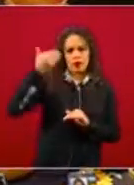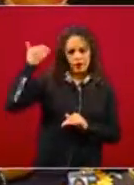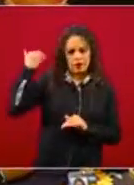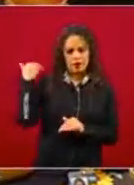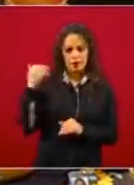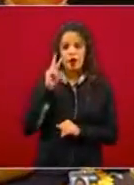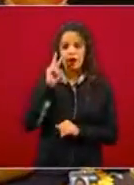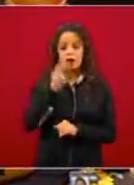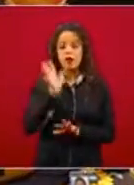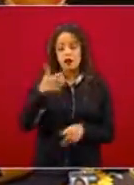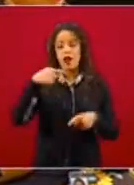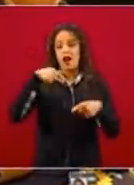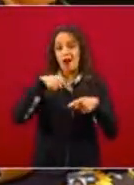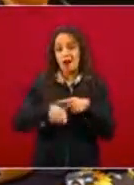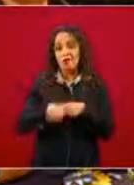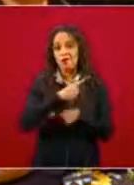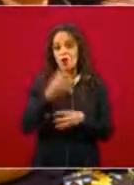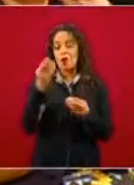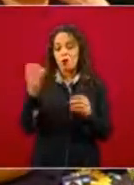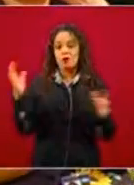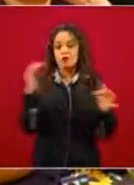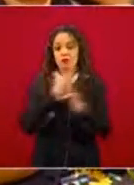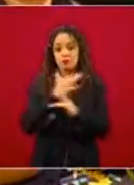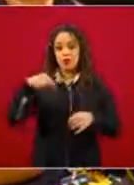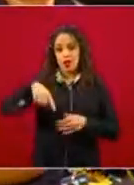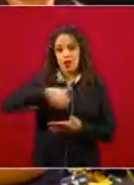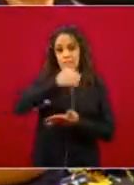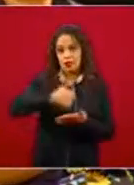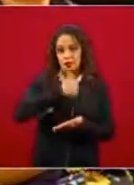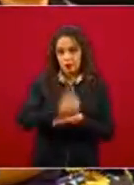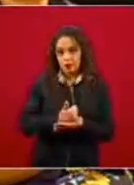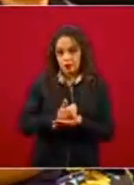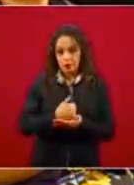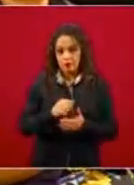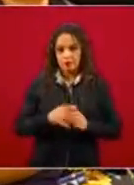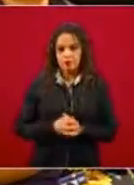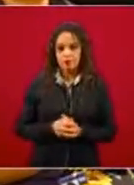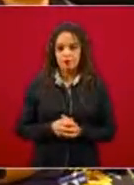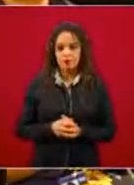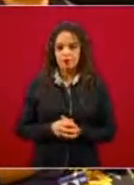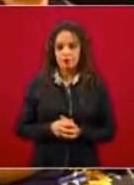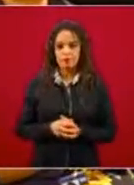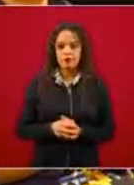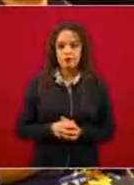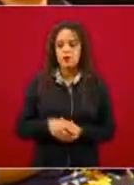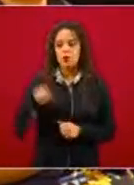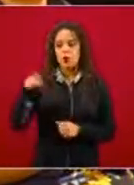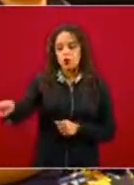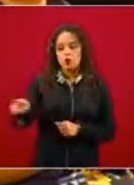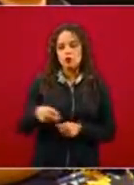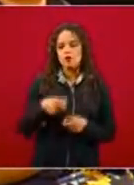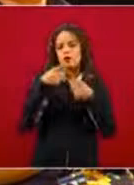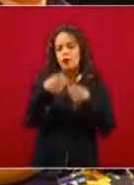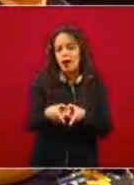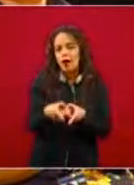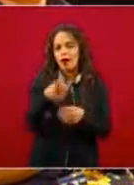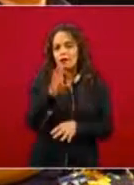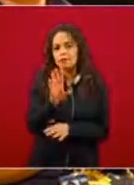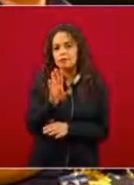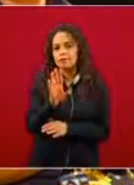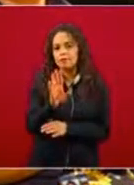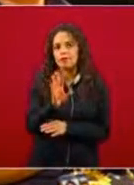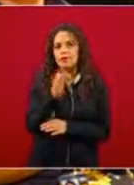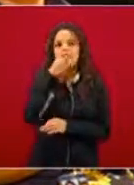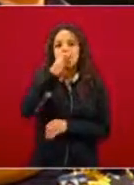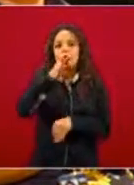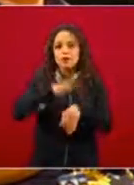más question. movilidad en la You have ciudad y lo also said podemos it apreciar. before. We do have ¿Cuál a es su higher llamado a mobility esas rate tanto in Mexico pequeñas como City. grandes empresas What would be que your sin ser message for esenciales,